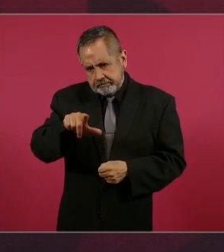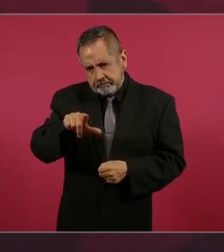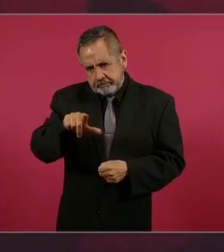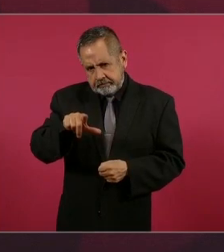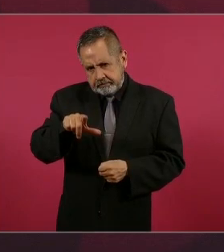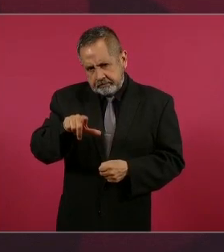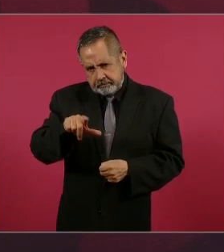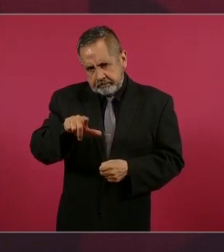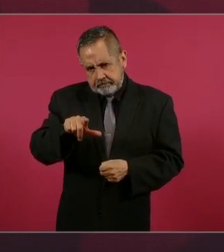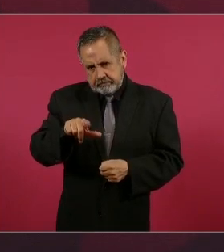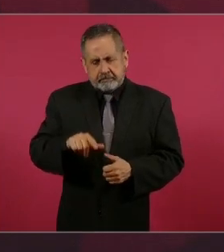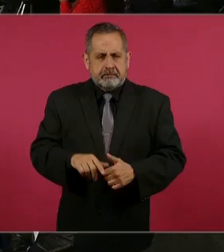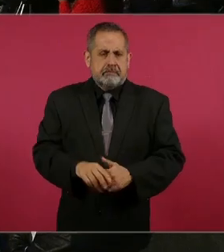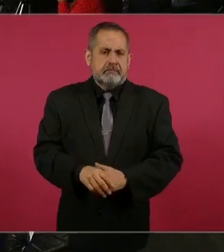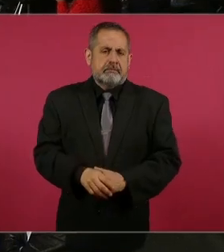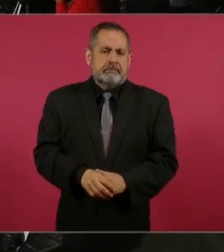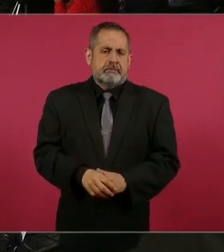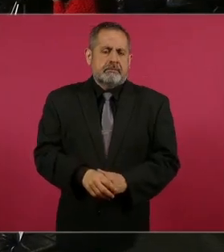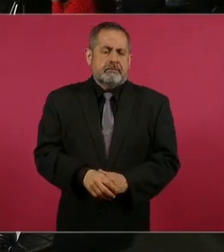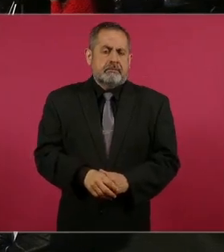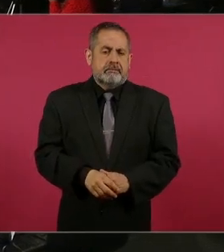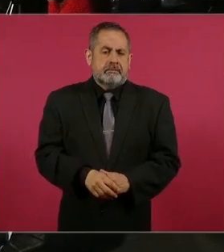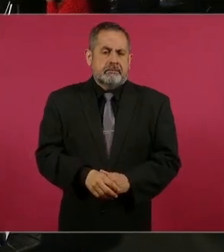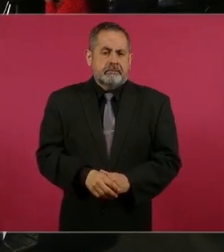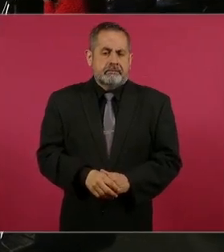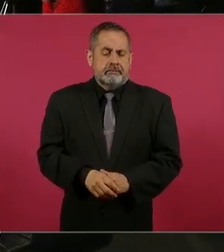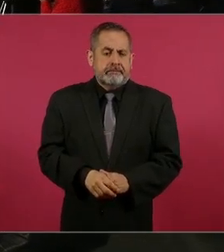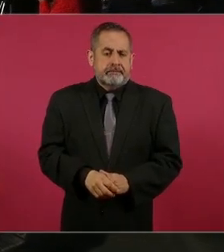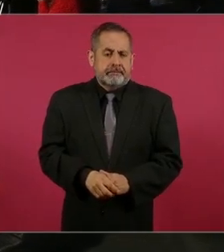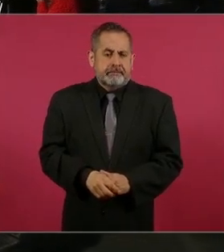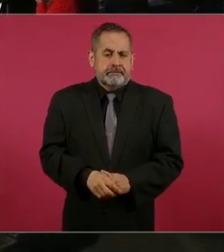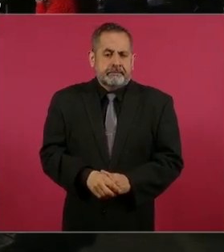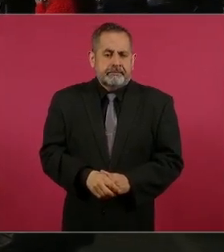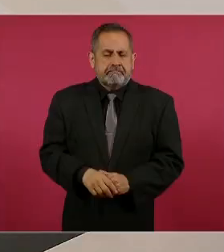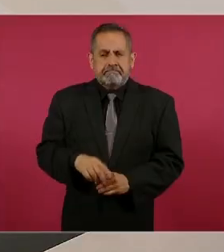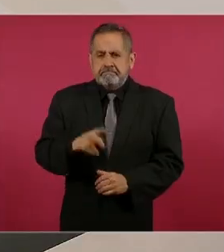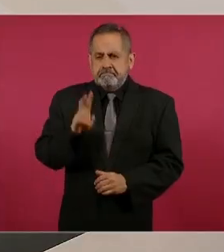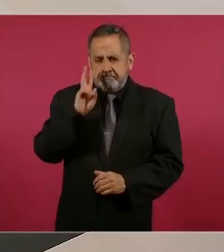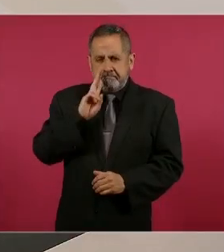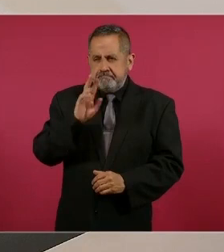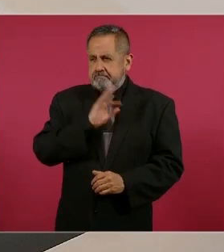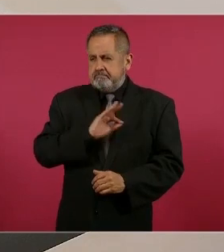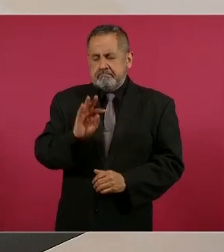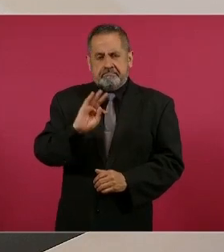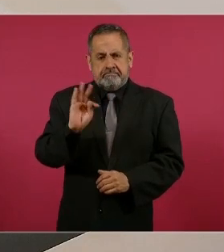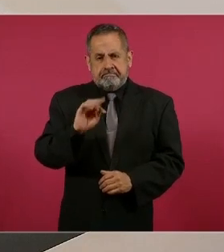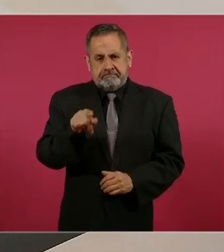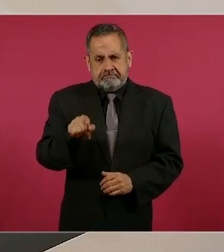Sonora cuándo sería? Va a ser posiblemente